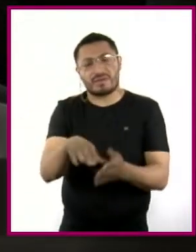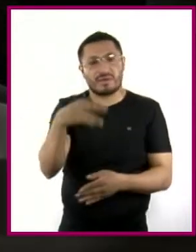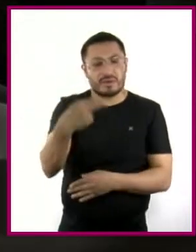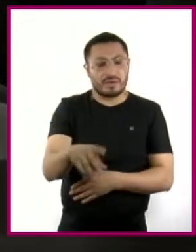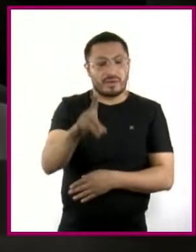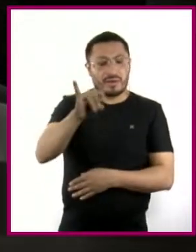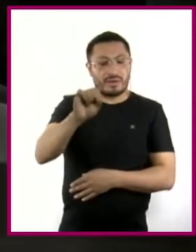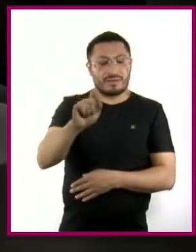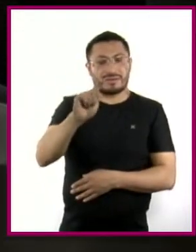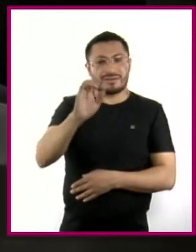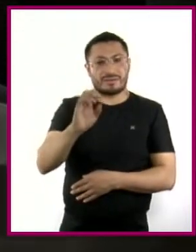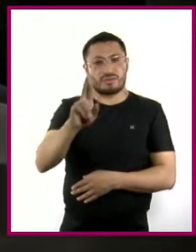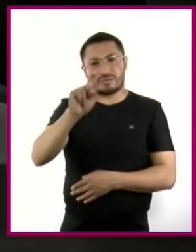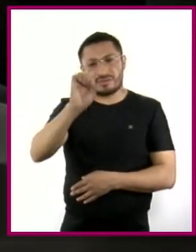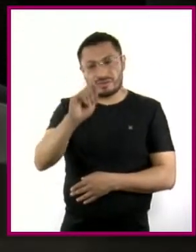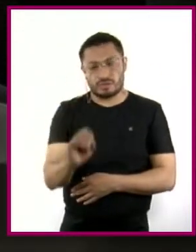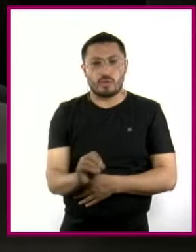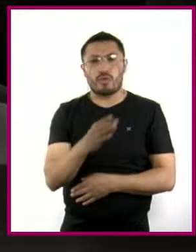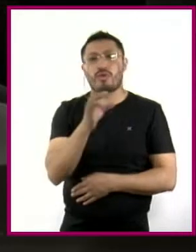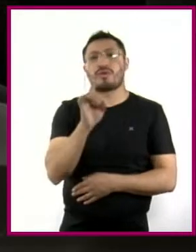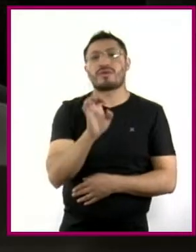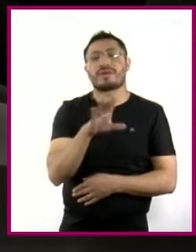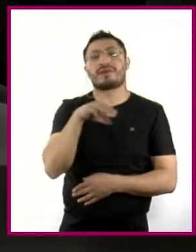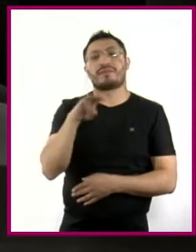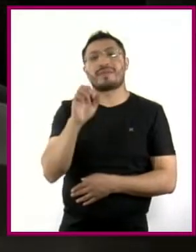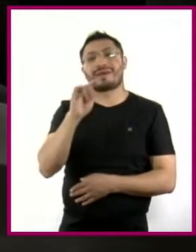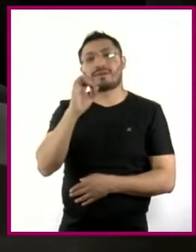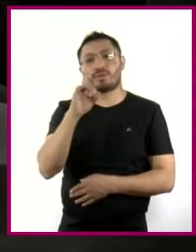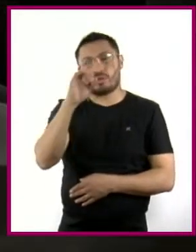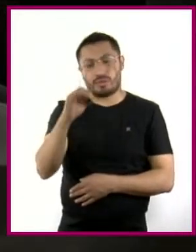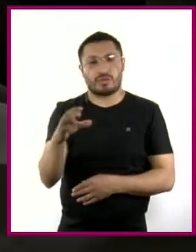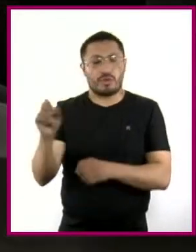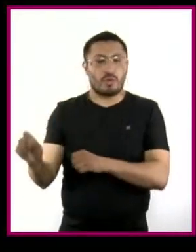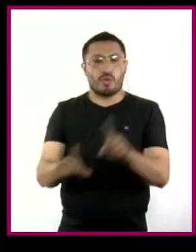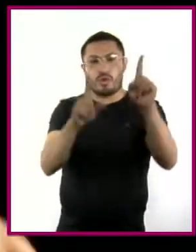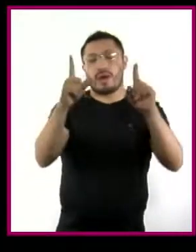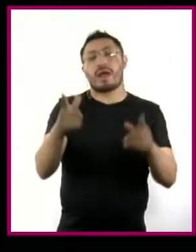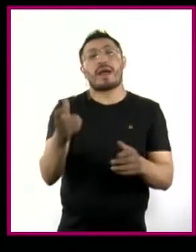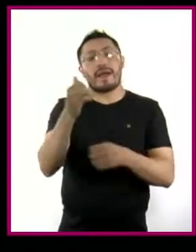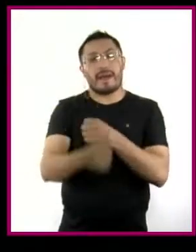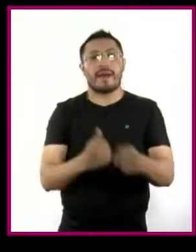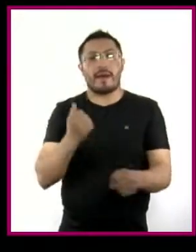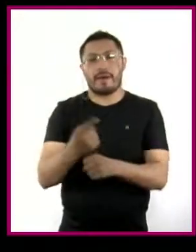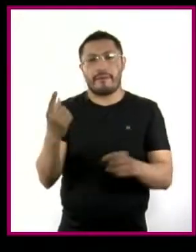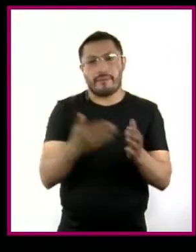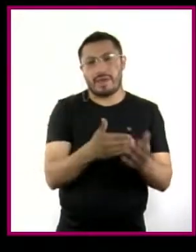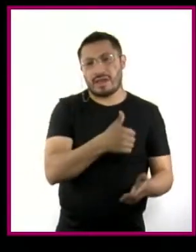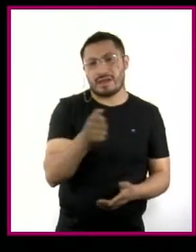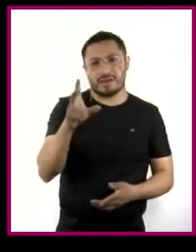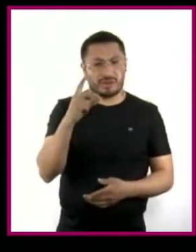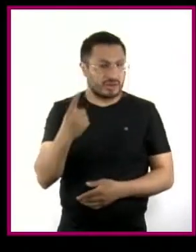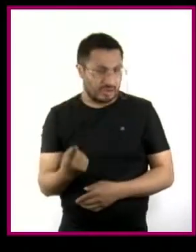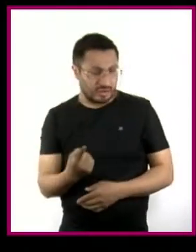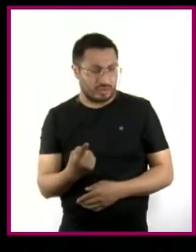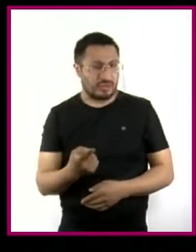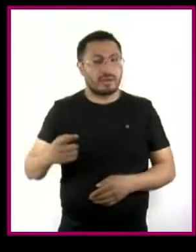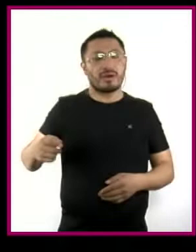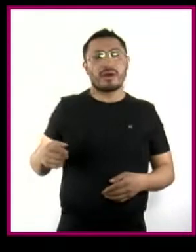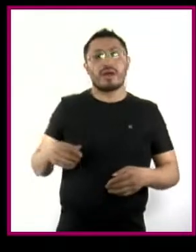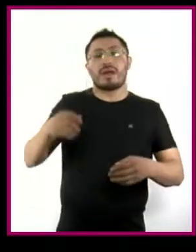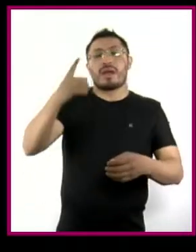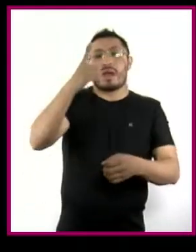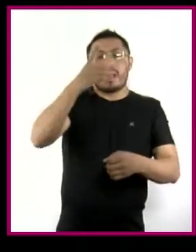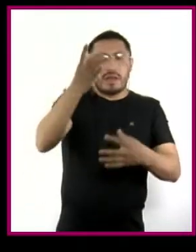Discurso del Método, publicado en el año de 1631. En los primeros 2 apartados de